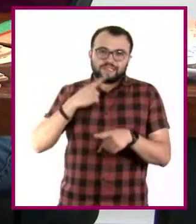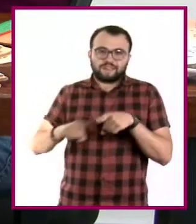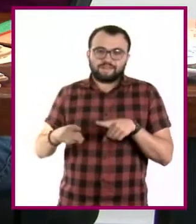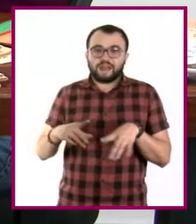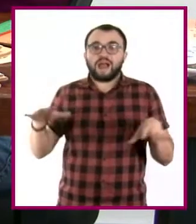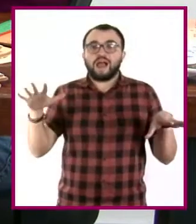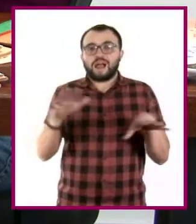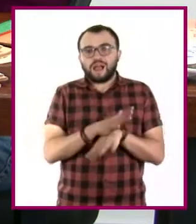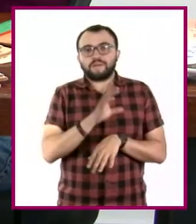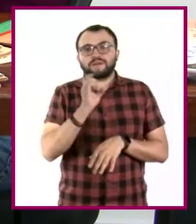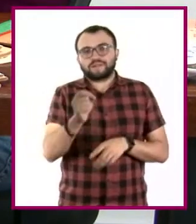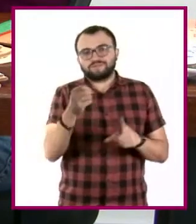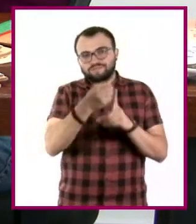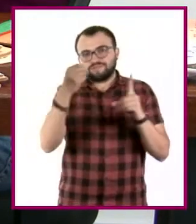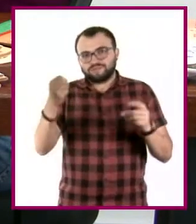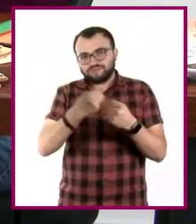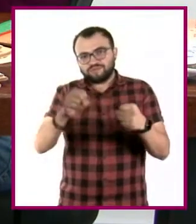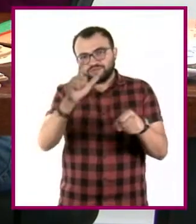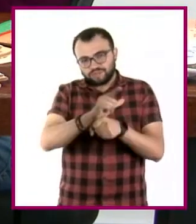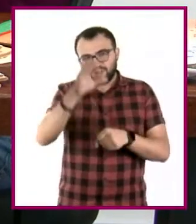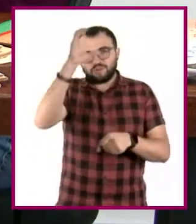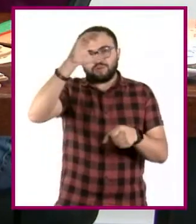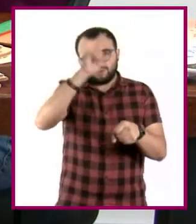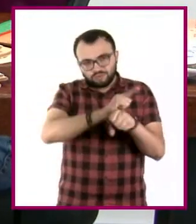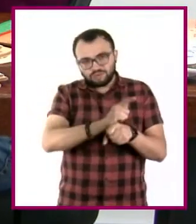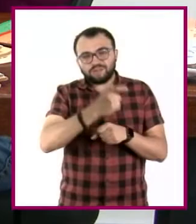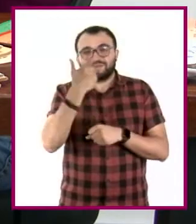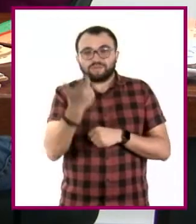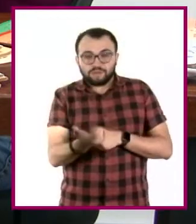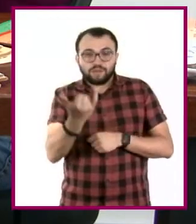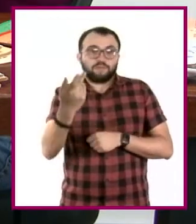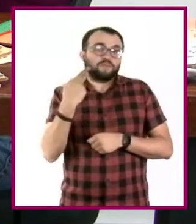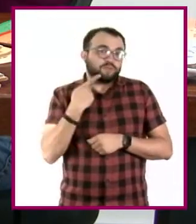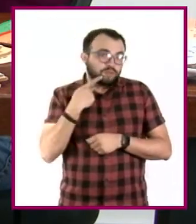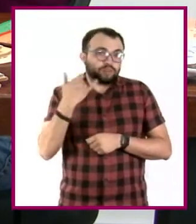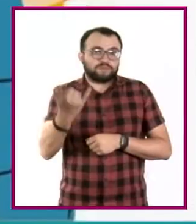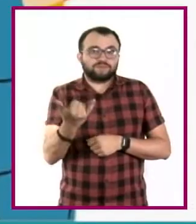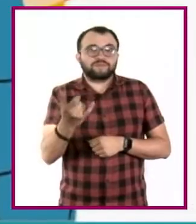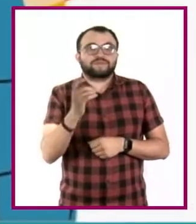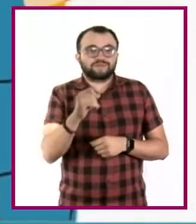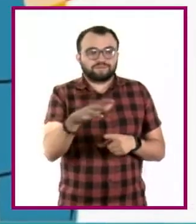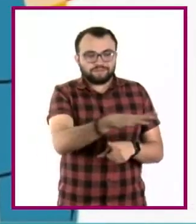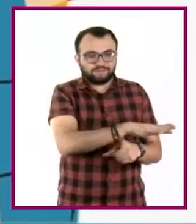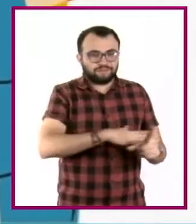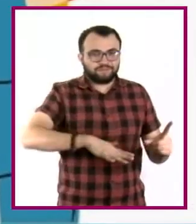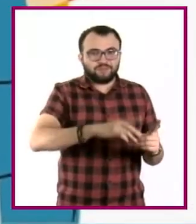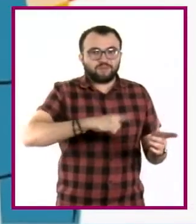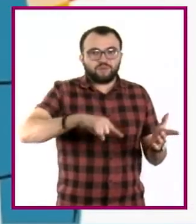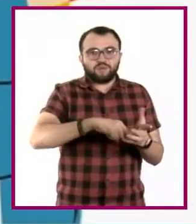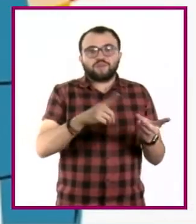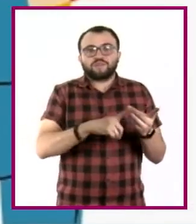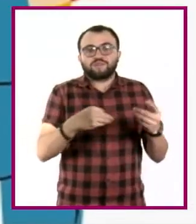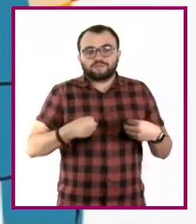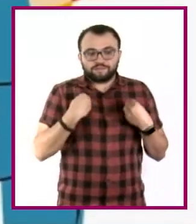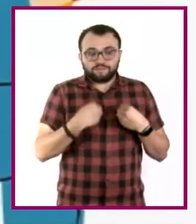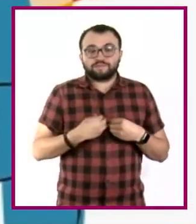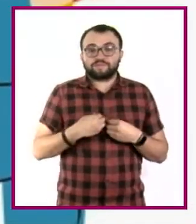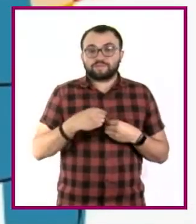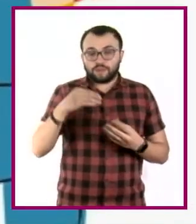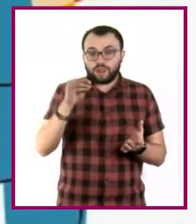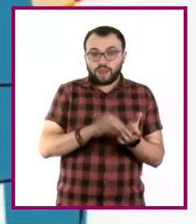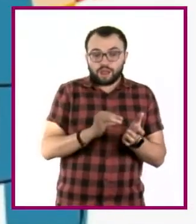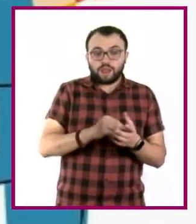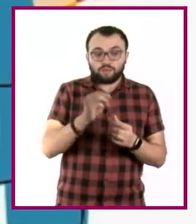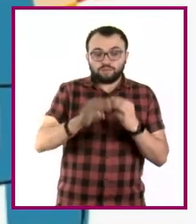cambios en el orden social, cultural, económico, político y demográfico. Actualmente en el mundo, más de la mitad